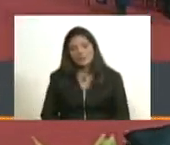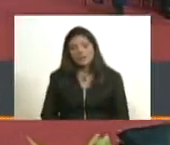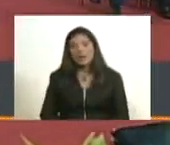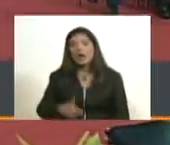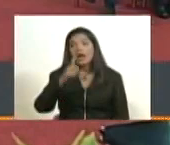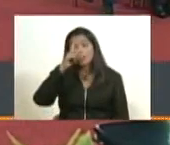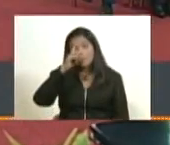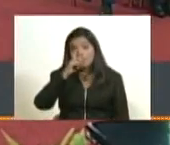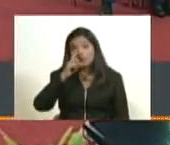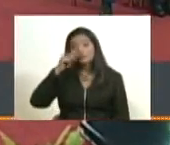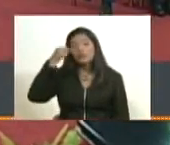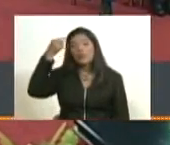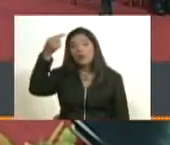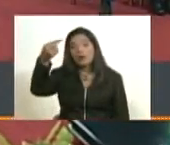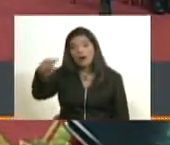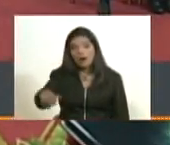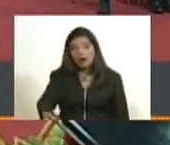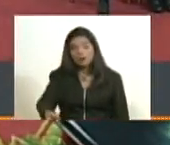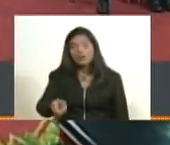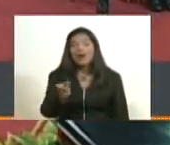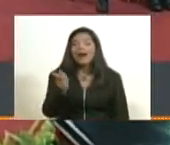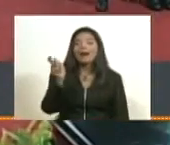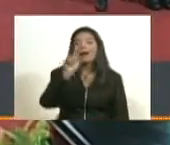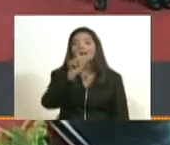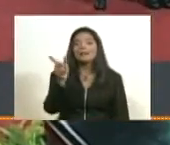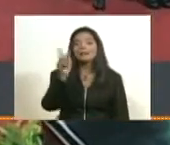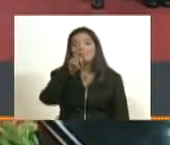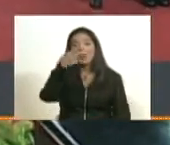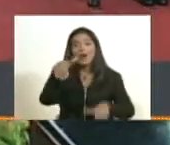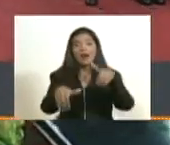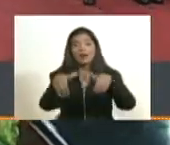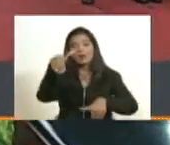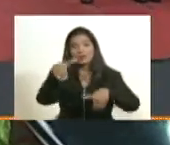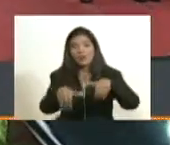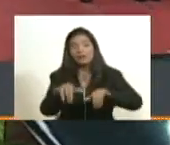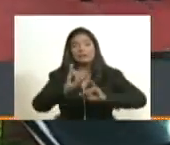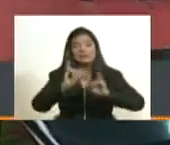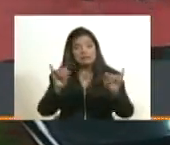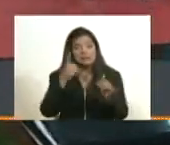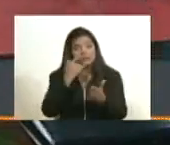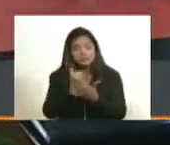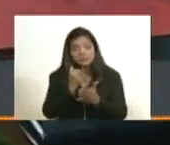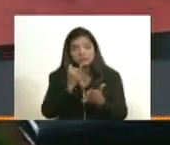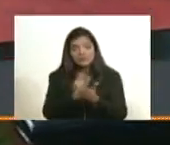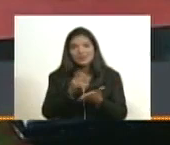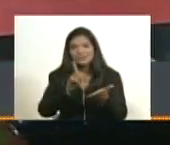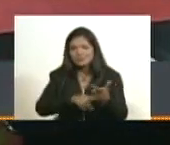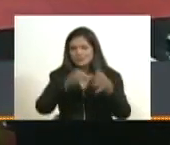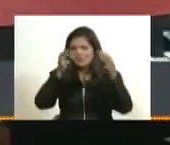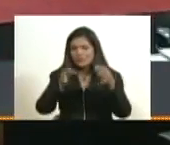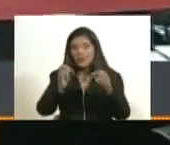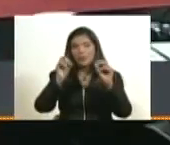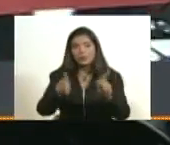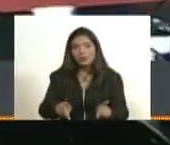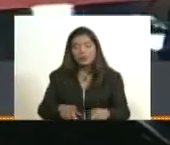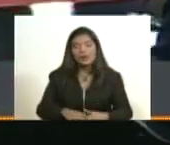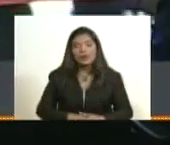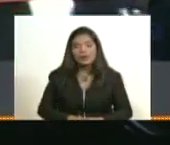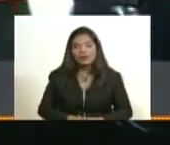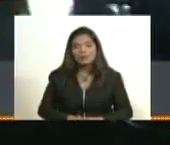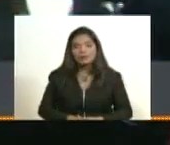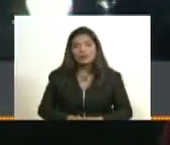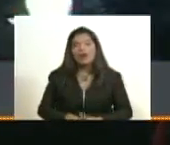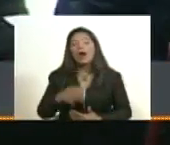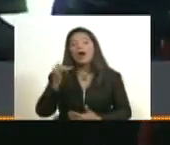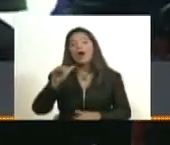año, ya el calendario electoral está previsto y será fijado en su oportunidad, tendremos